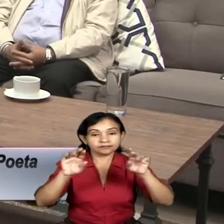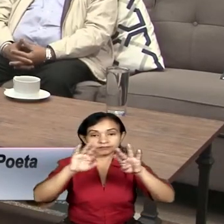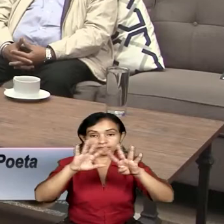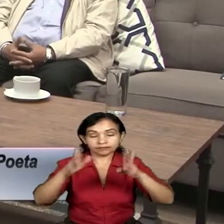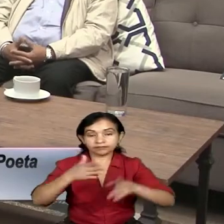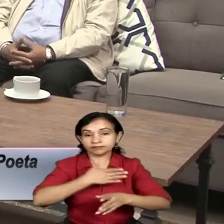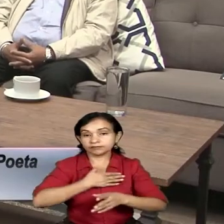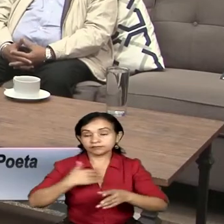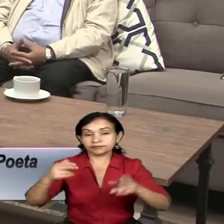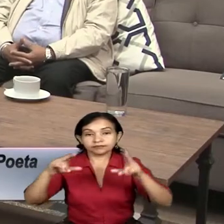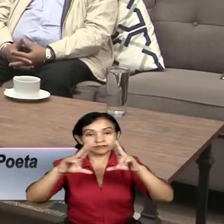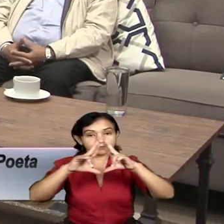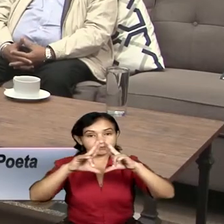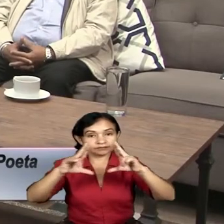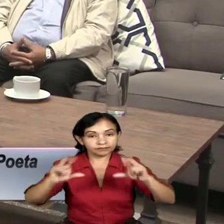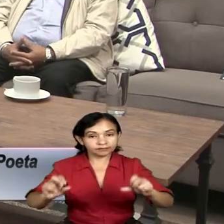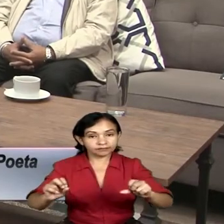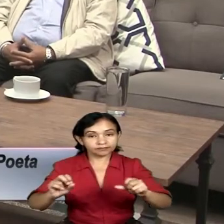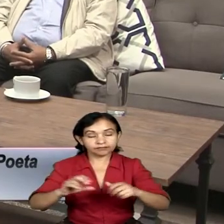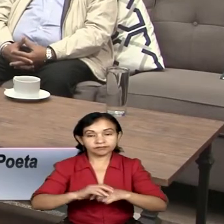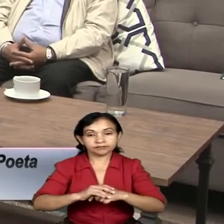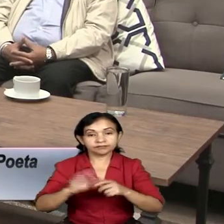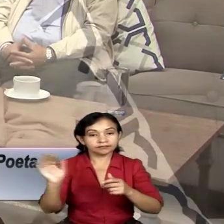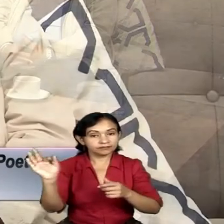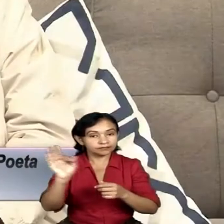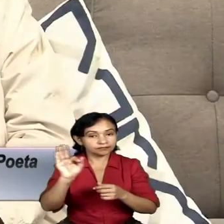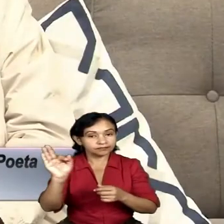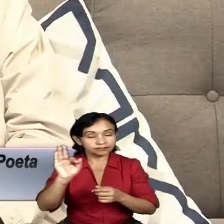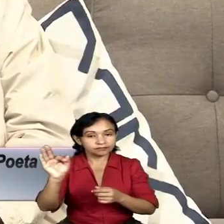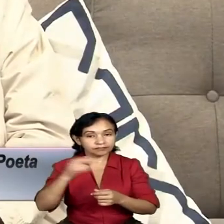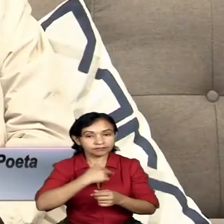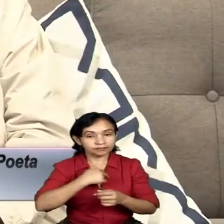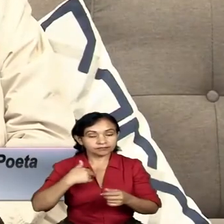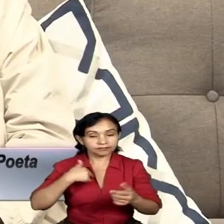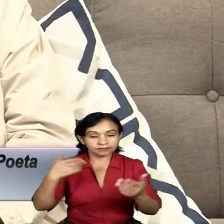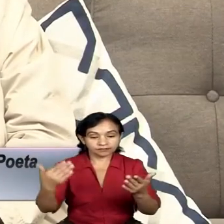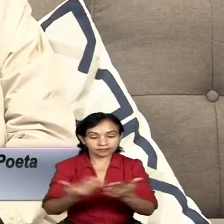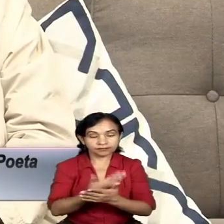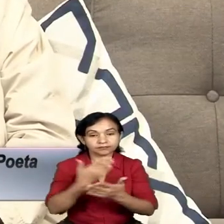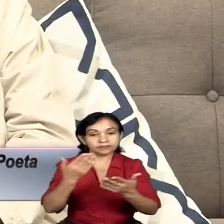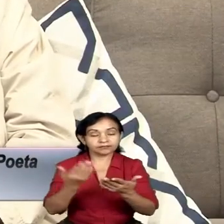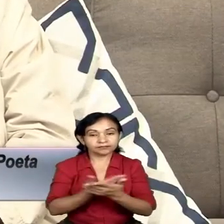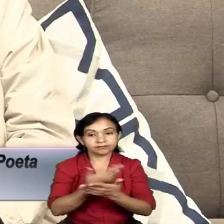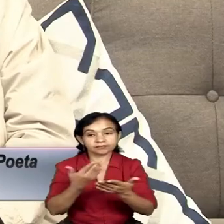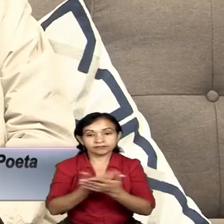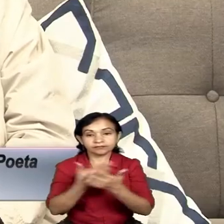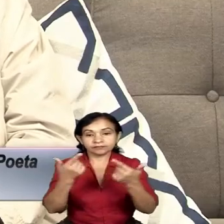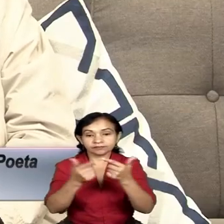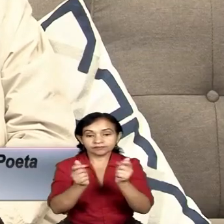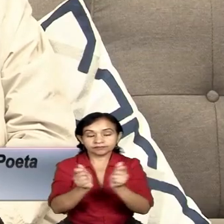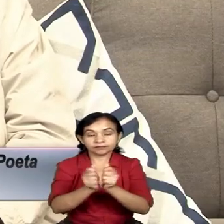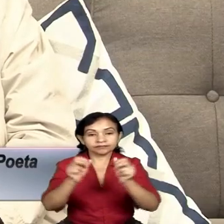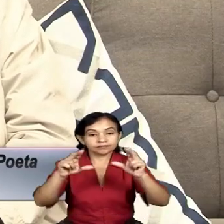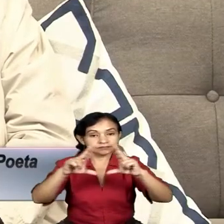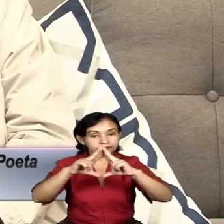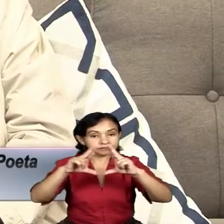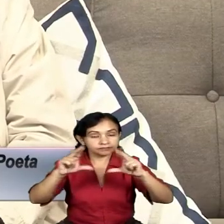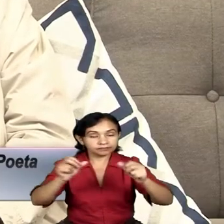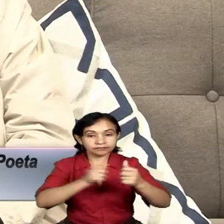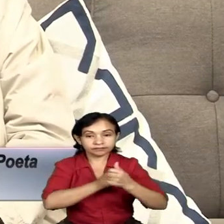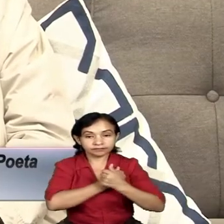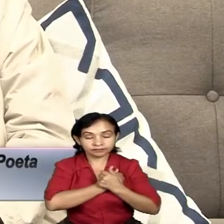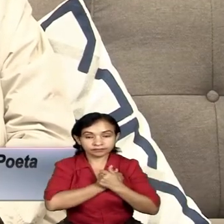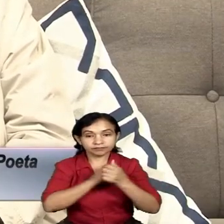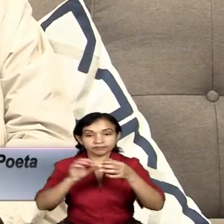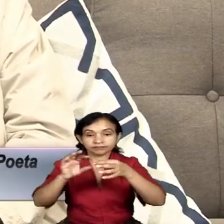mujeres de Nicaragua en la conformación de una nueva Nicaragua, de una Nicaragua de armonía,